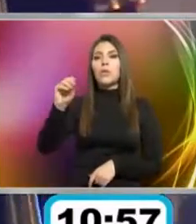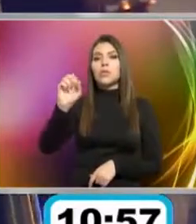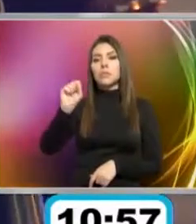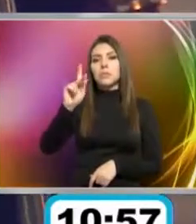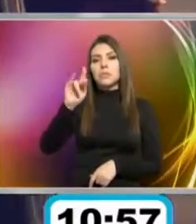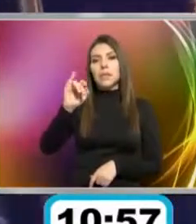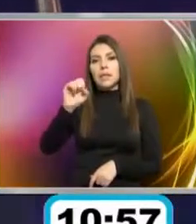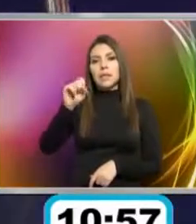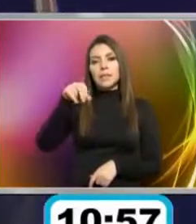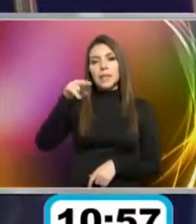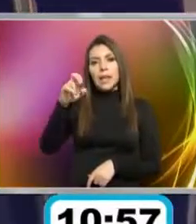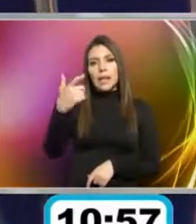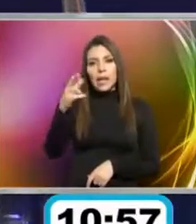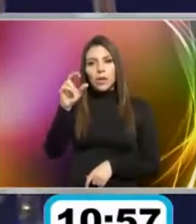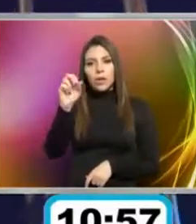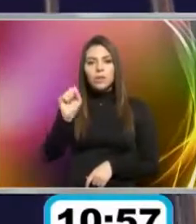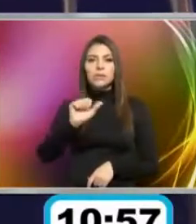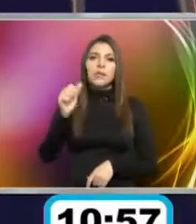estuvo Capone,